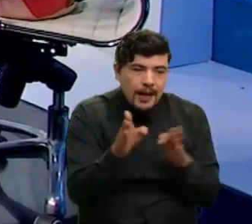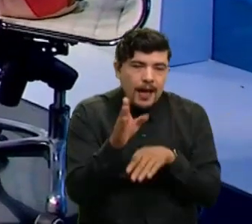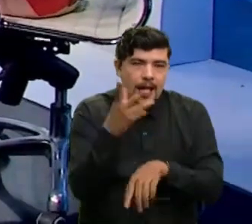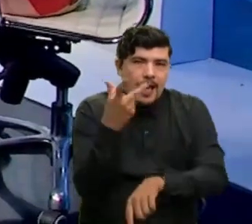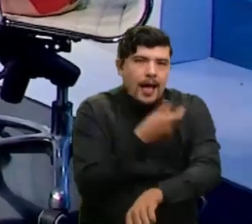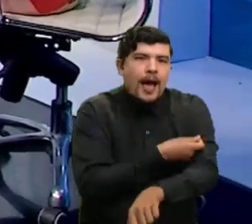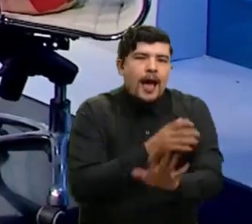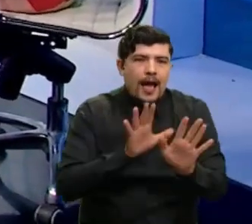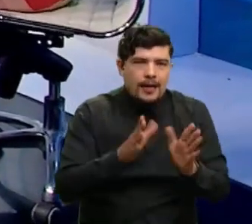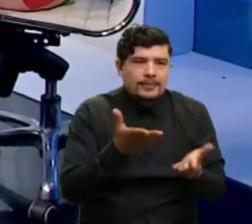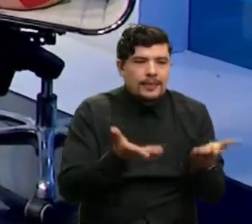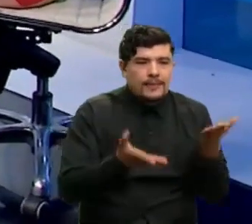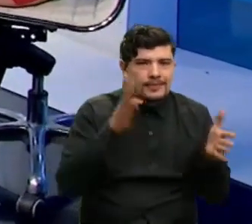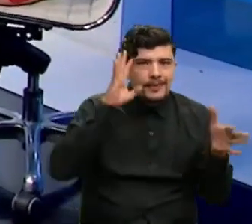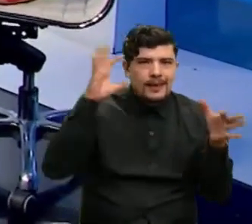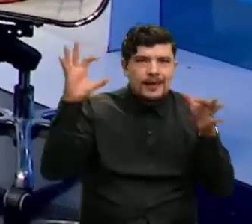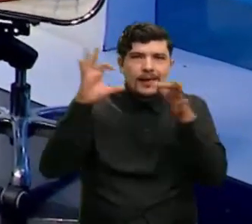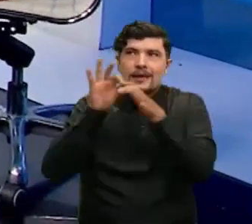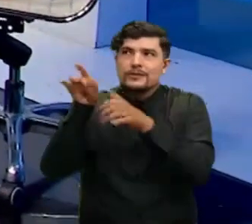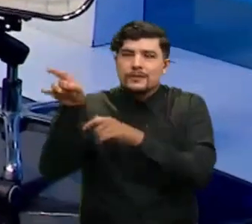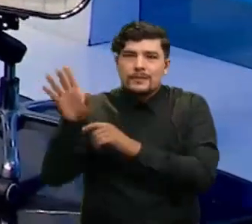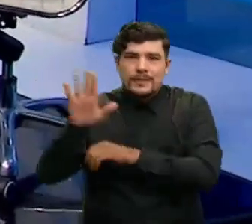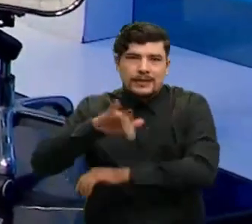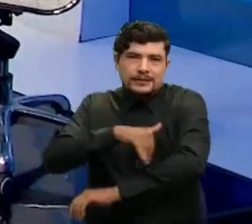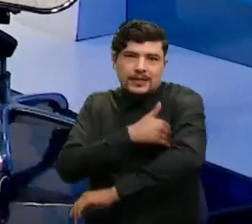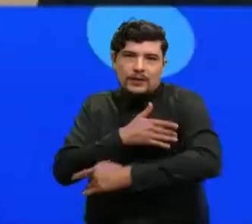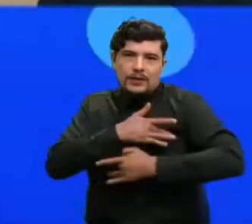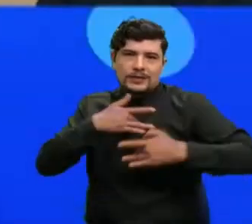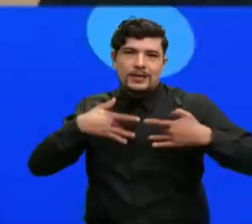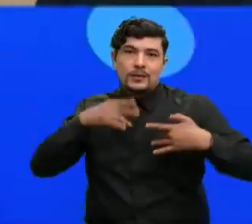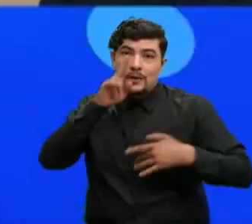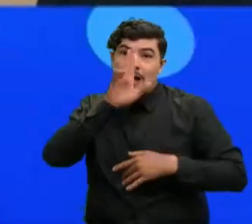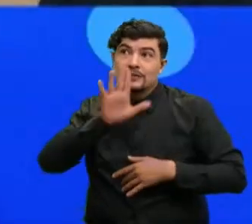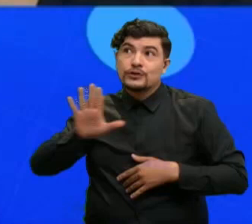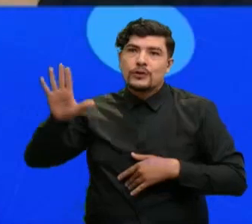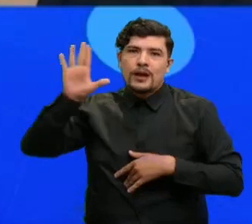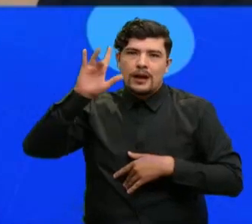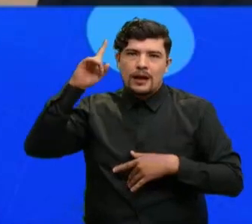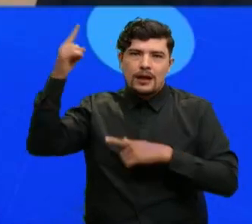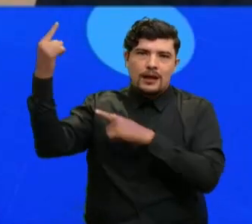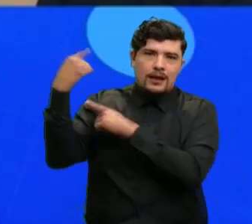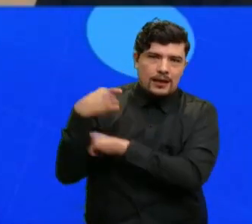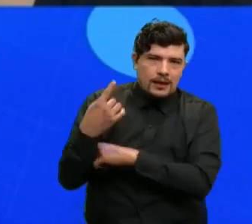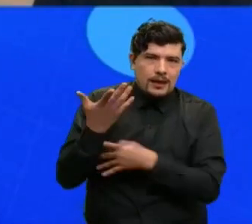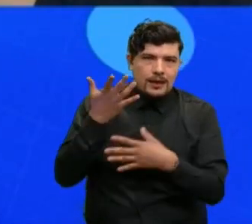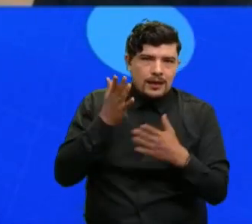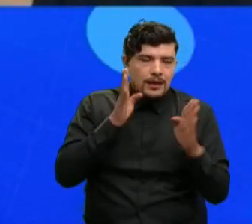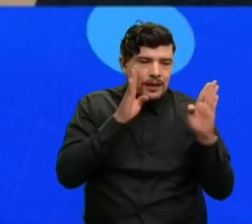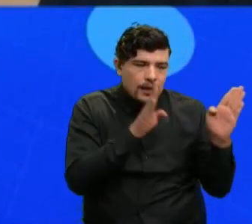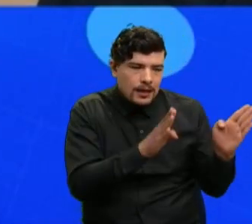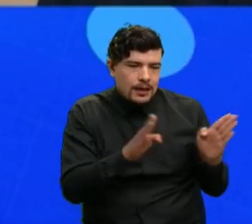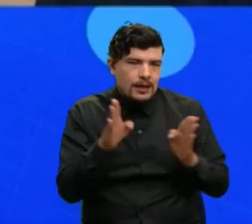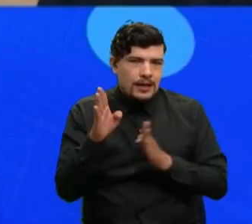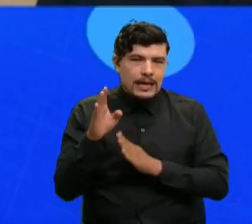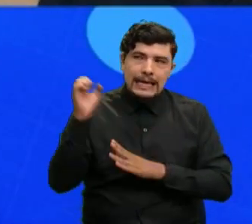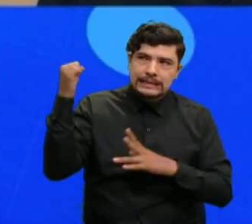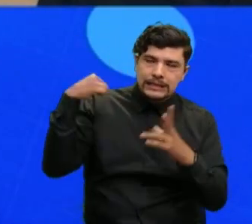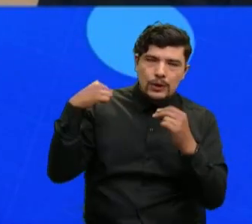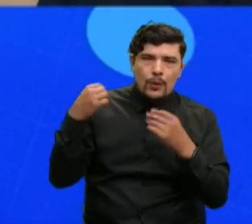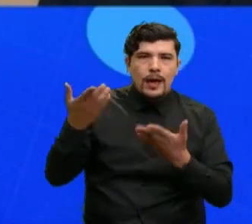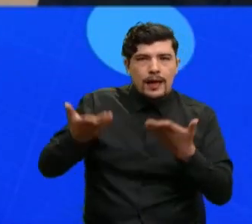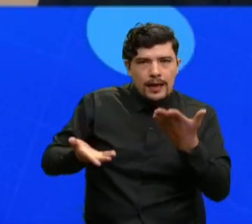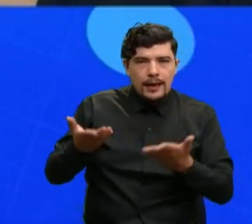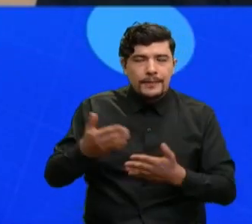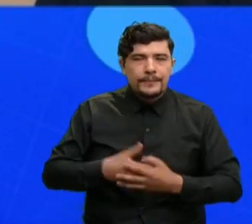Ministerio. Como lo comentaba el doctor Felipe, vamos en etapa 4, pero digamos que las poblaciones especiales que se han